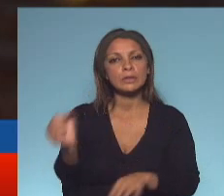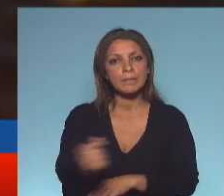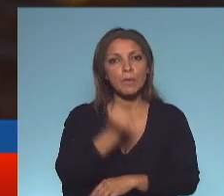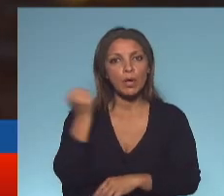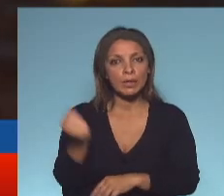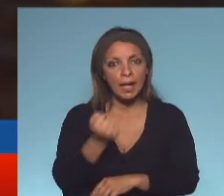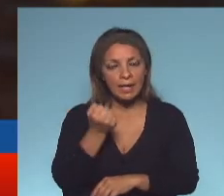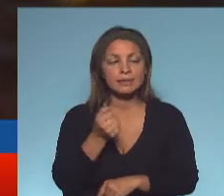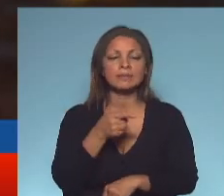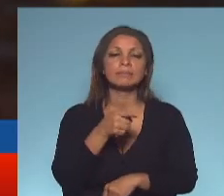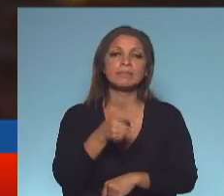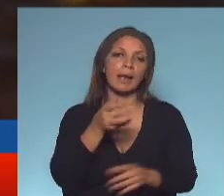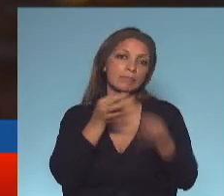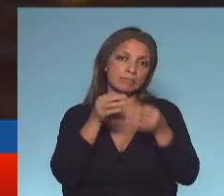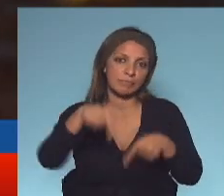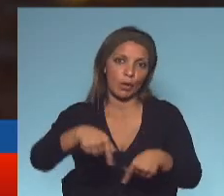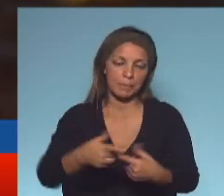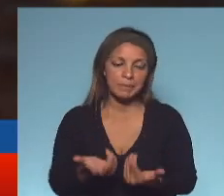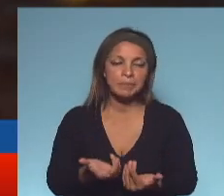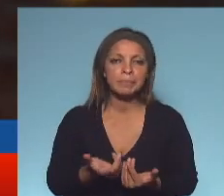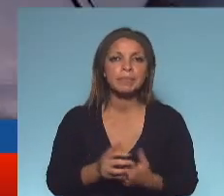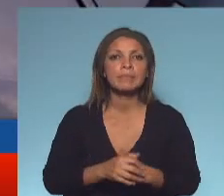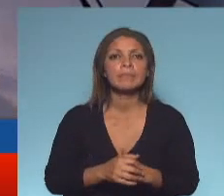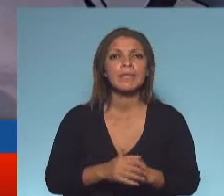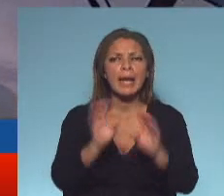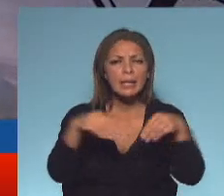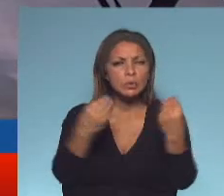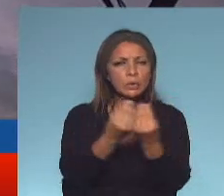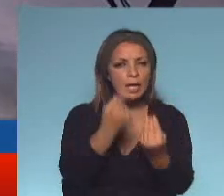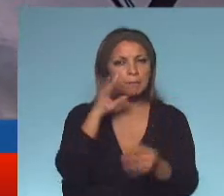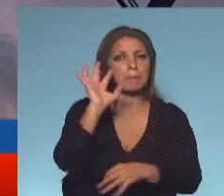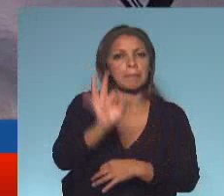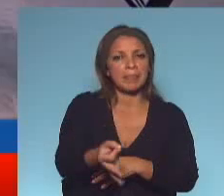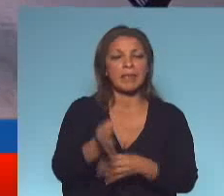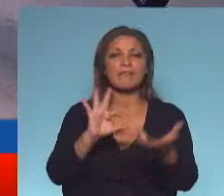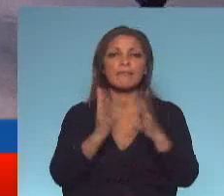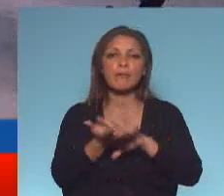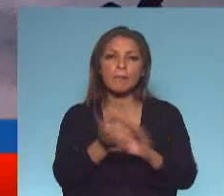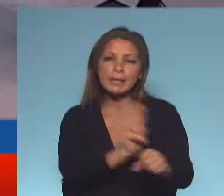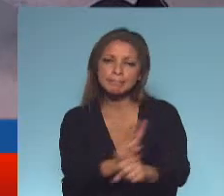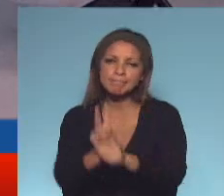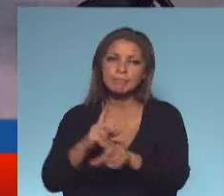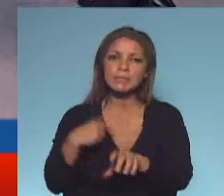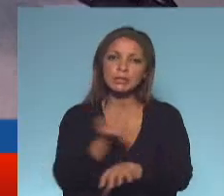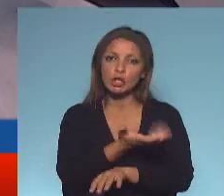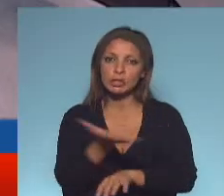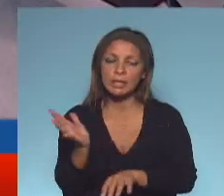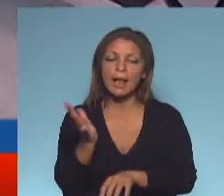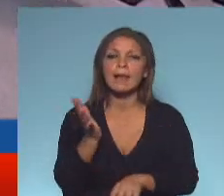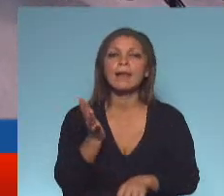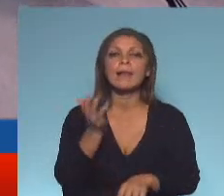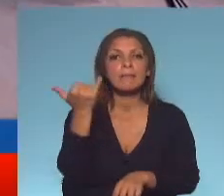la conversación de hoy. La evidencia generada nos mostró que el sistema de protección social en Argentina tuvo un